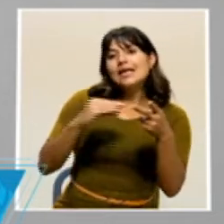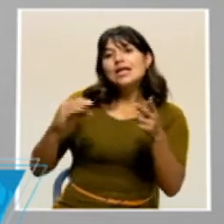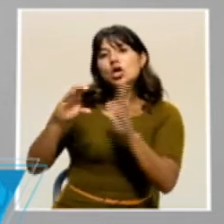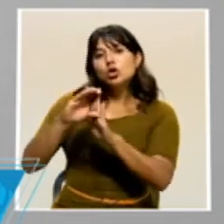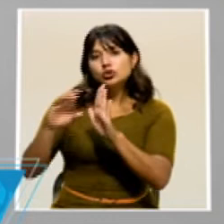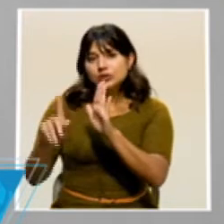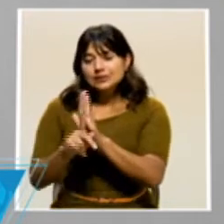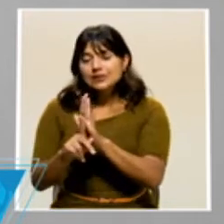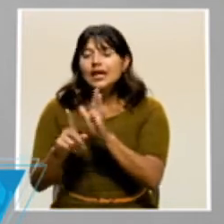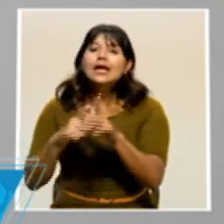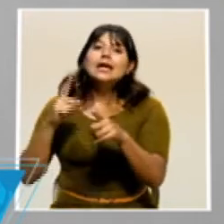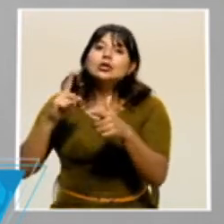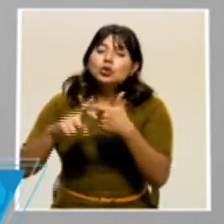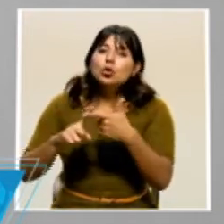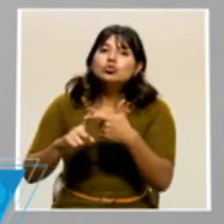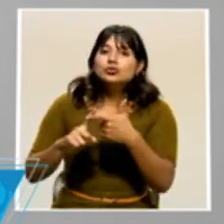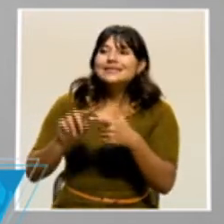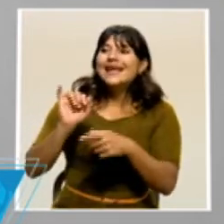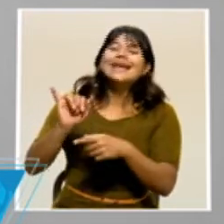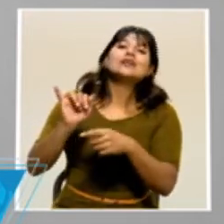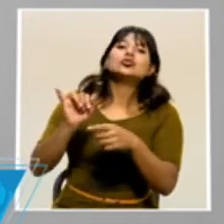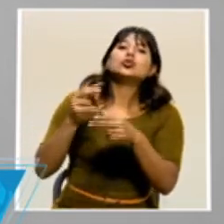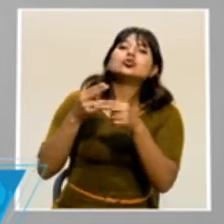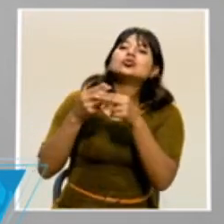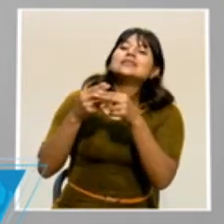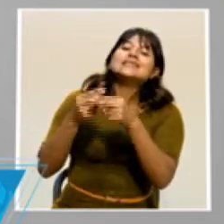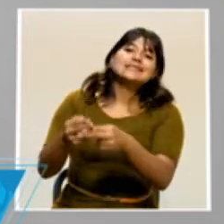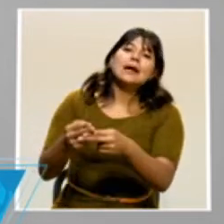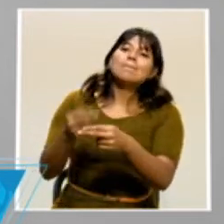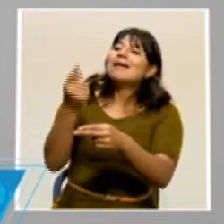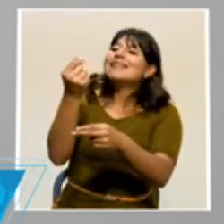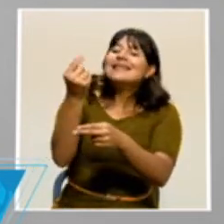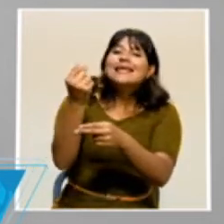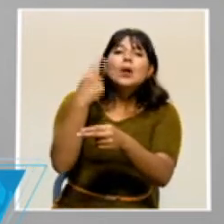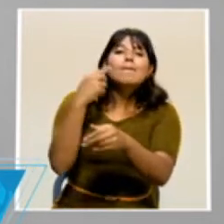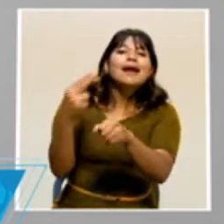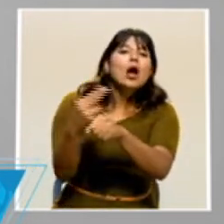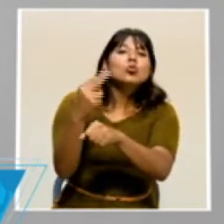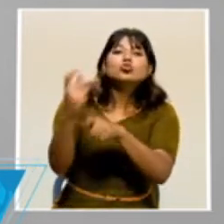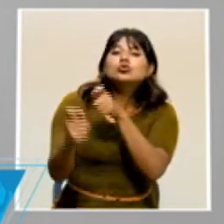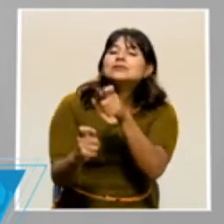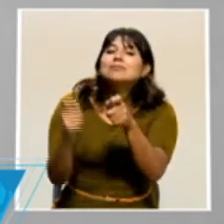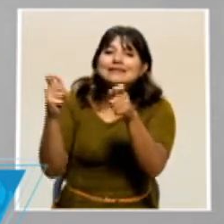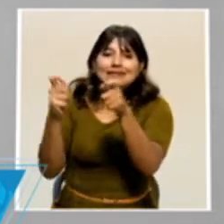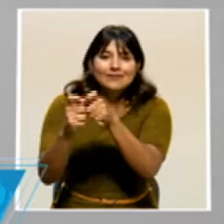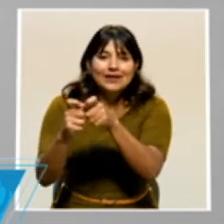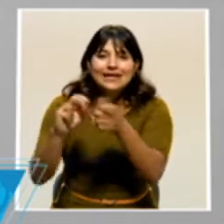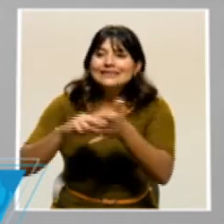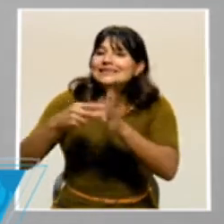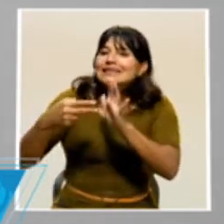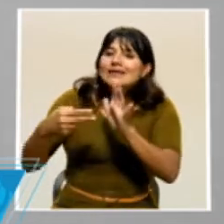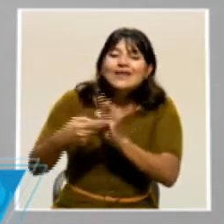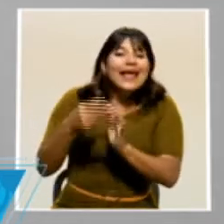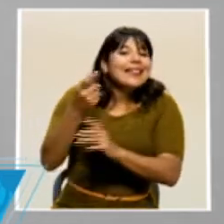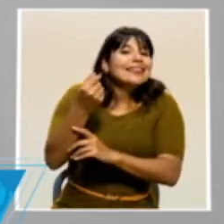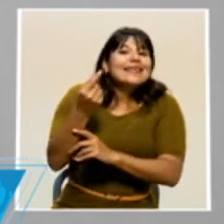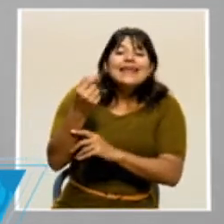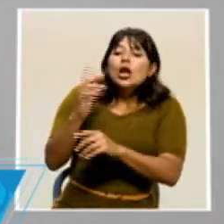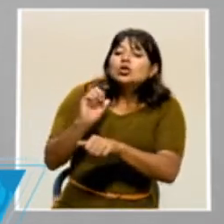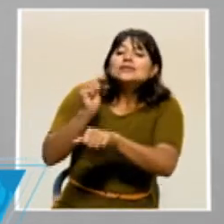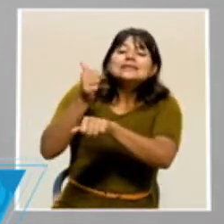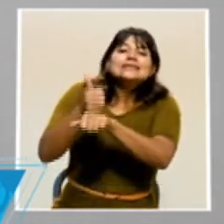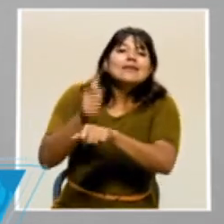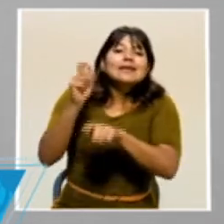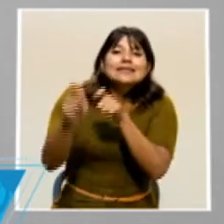ese sentido, y eso se llaman destinos específicos, porque son recursos que se destinan específicamente